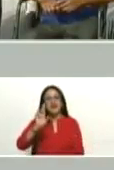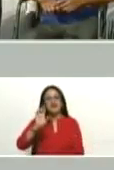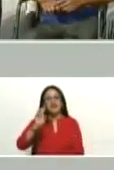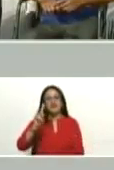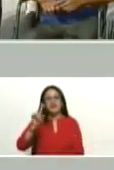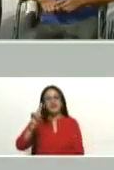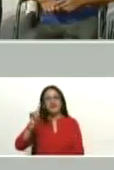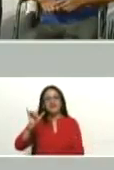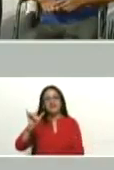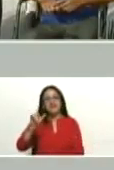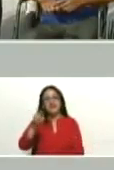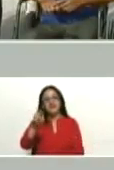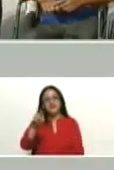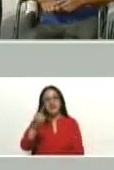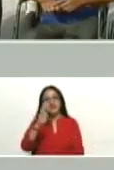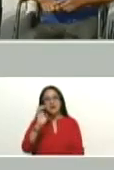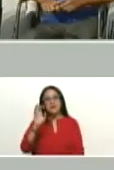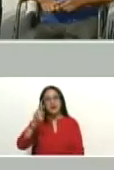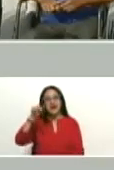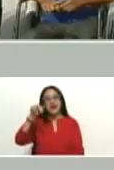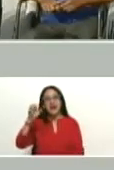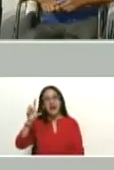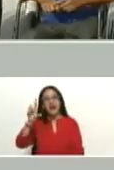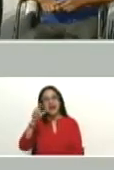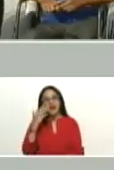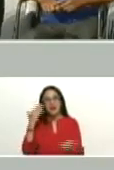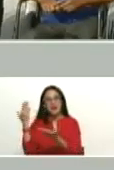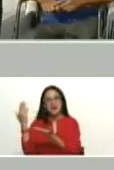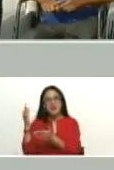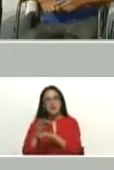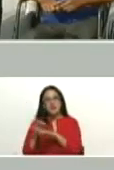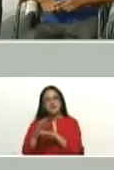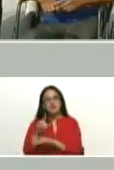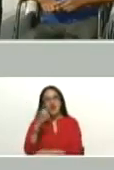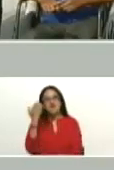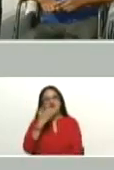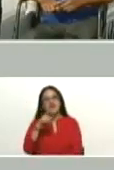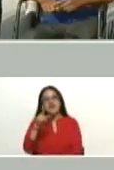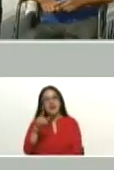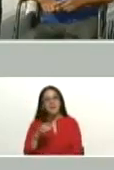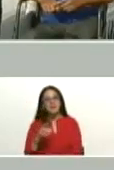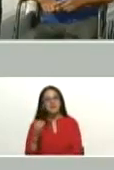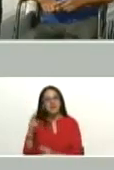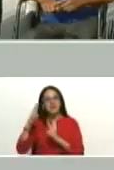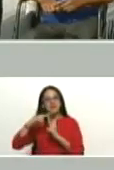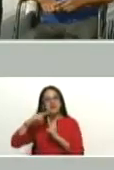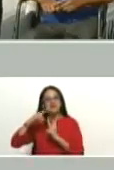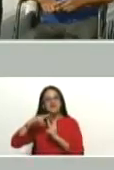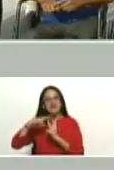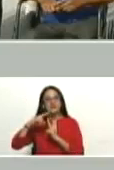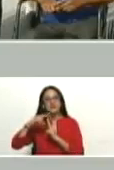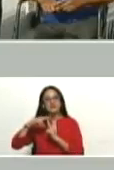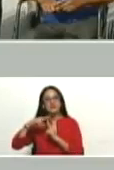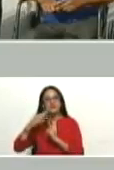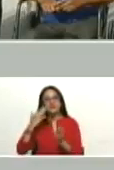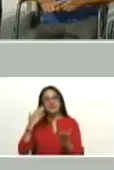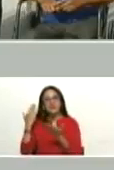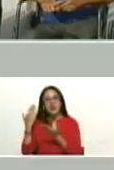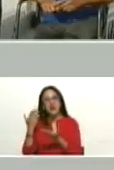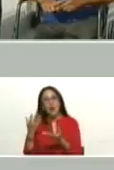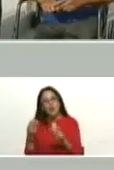Socorro, municipio García de Hevia, ¿no? Eso es La Fría. Freddy, allá con